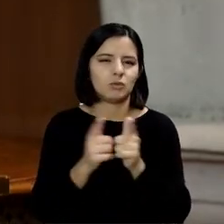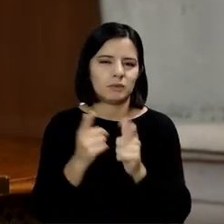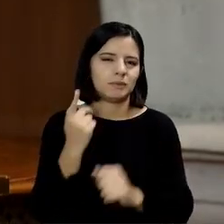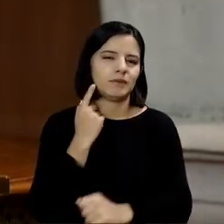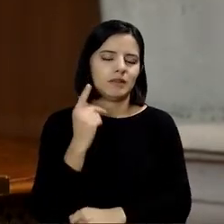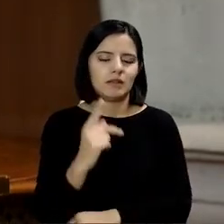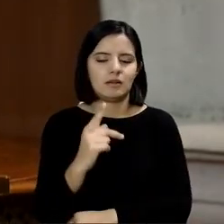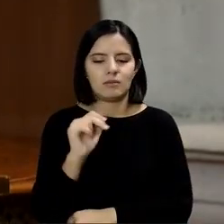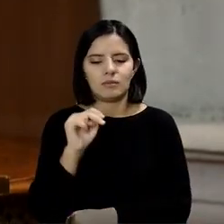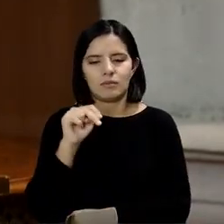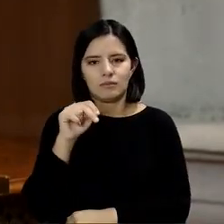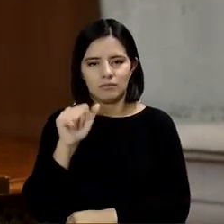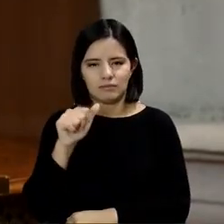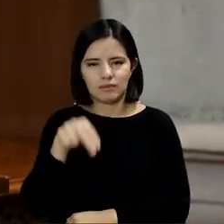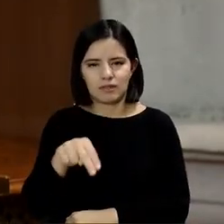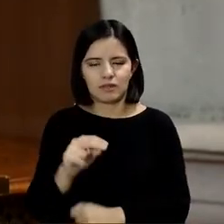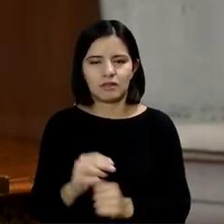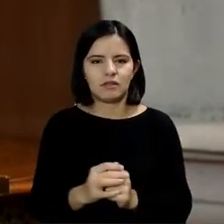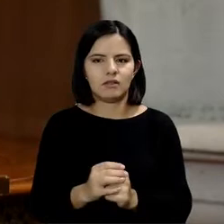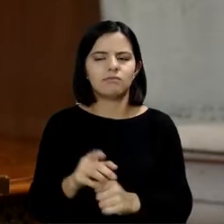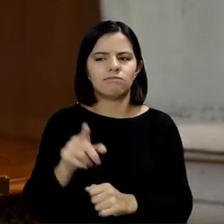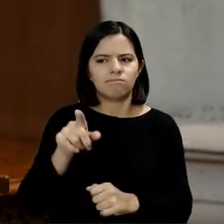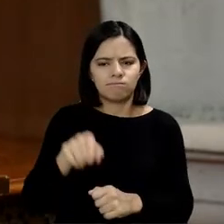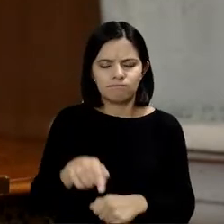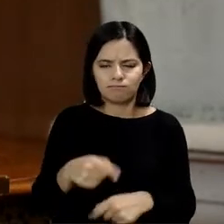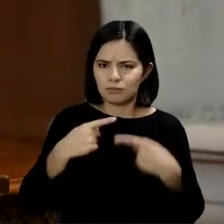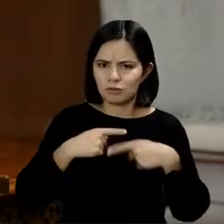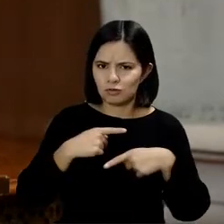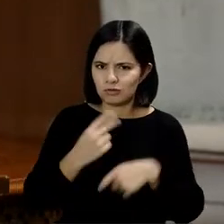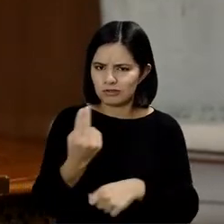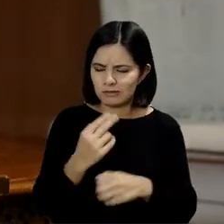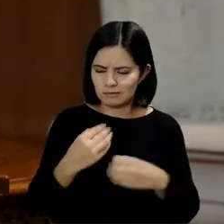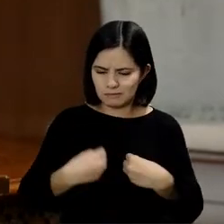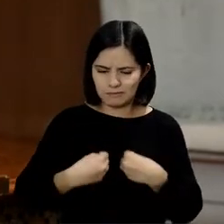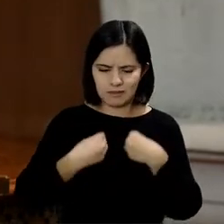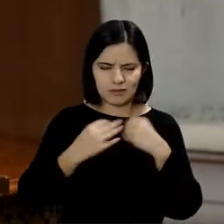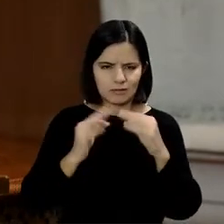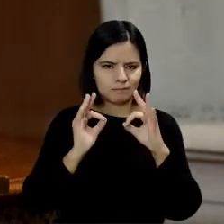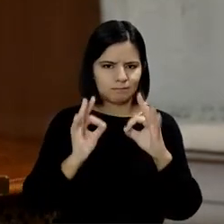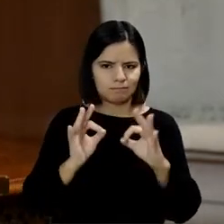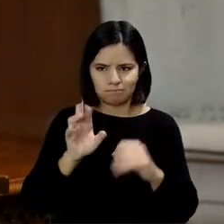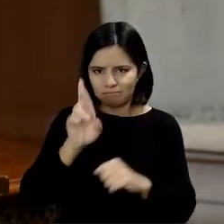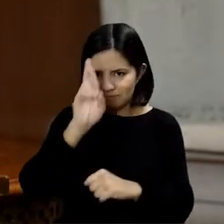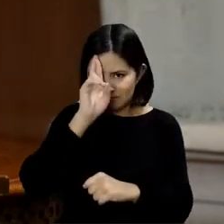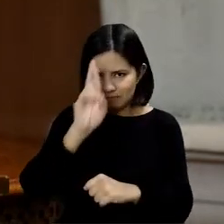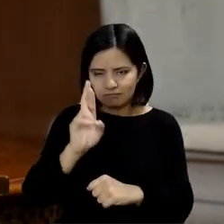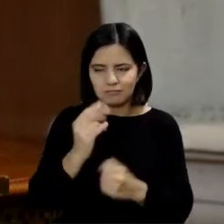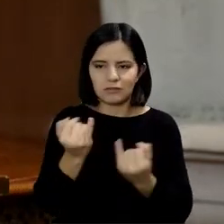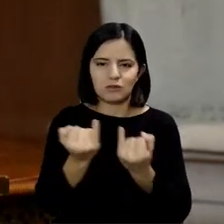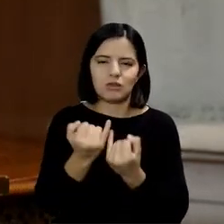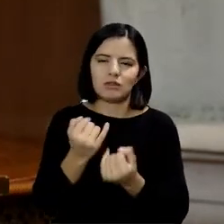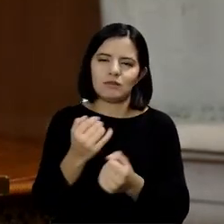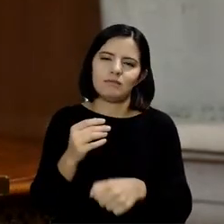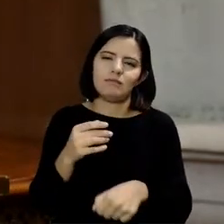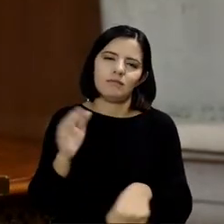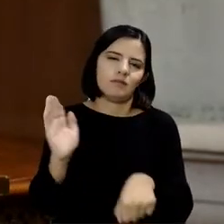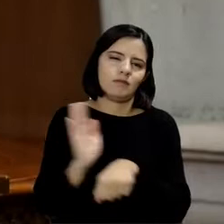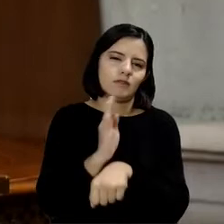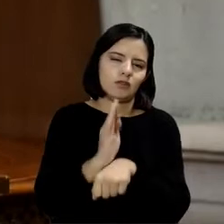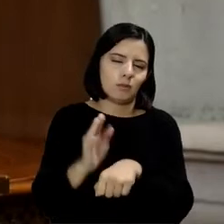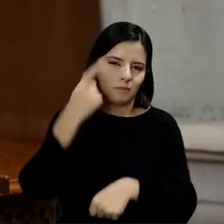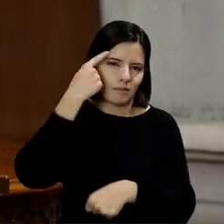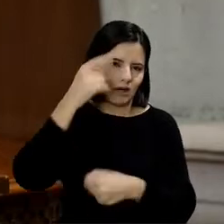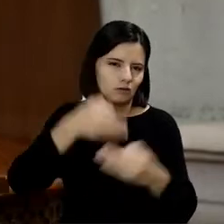Nacional, basado en los principios de dignidad de las personas humanas y del bien común, hacemos un llamado a que